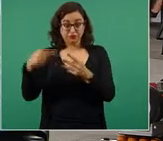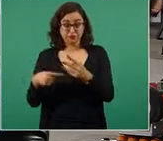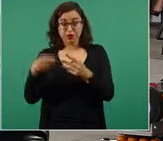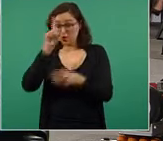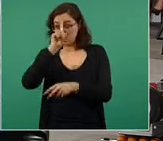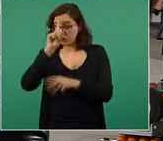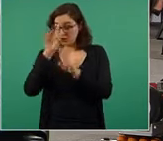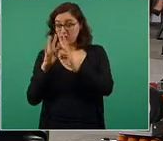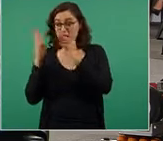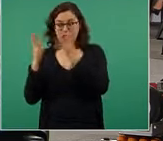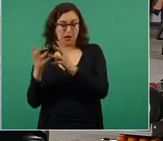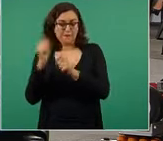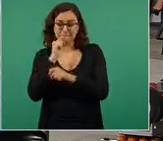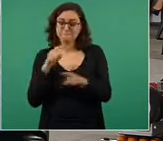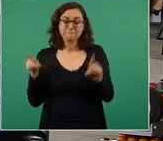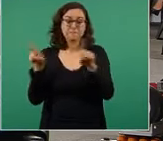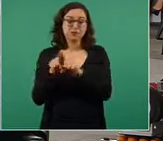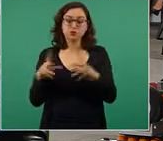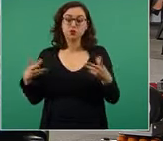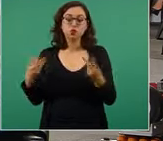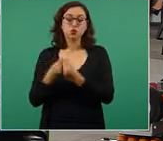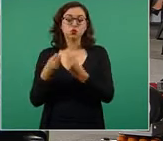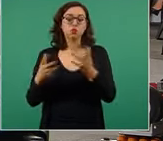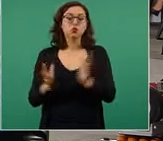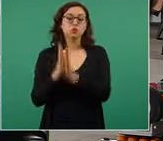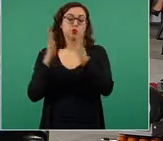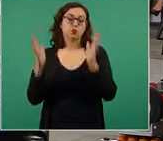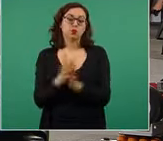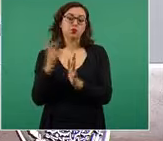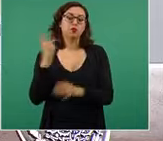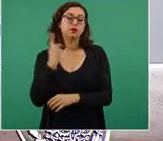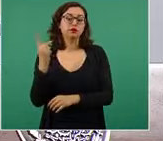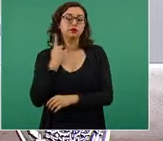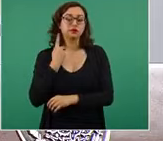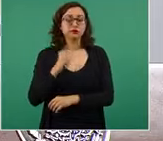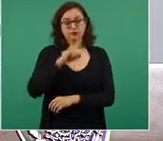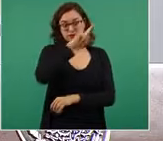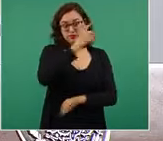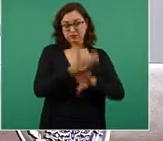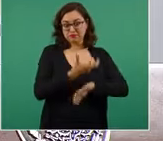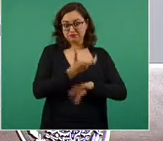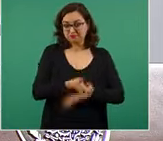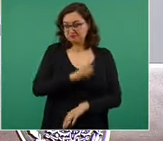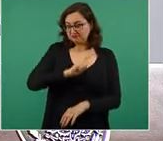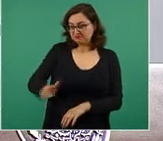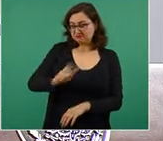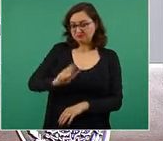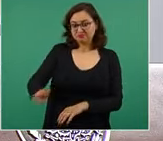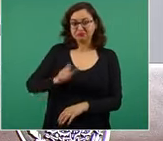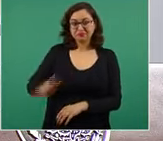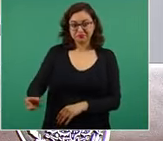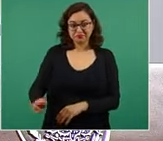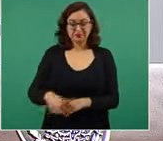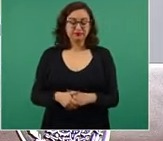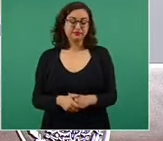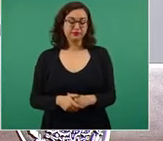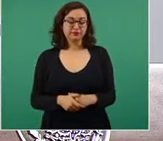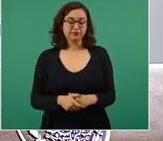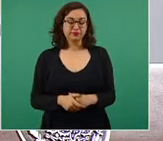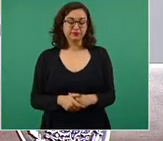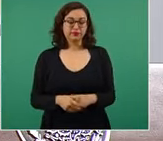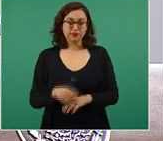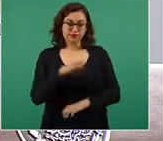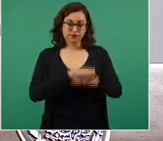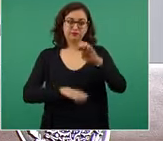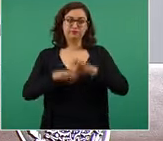consejeros, y están recibiendo dinero del extranjero, de Estados Unidos, de la